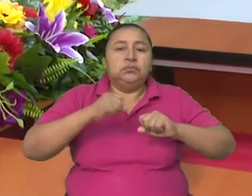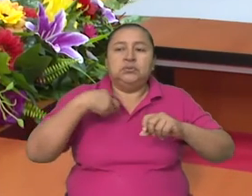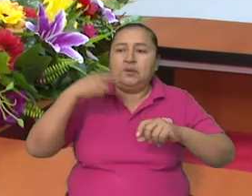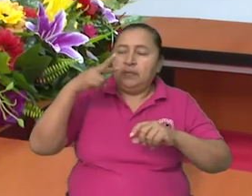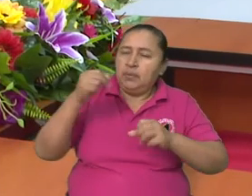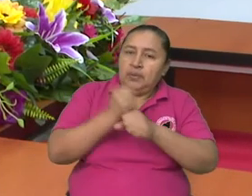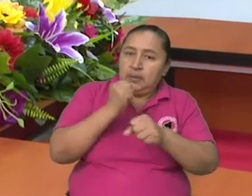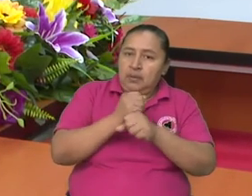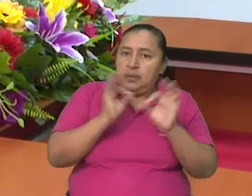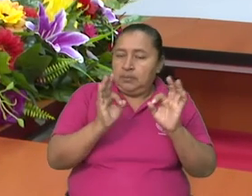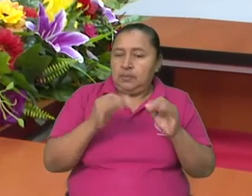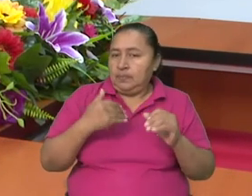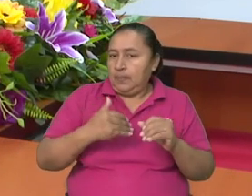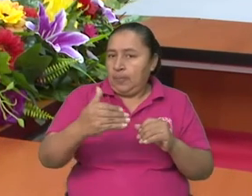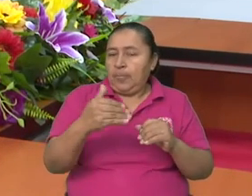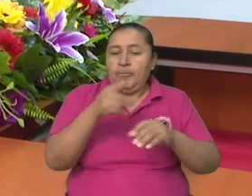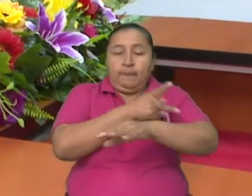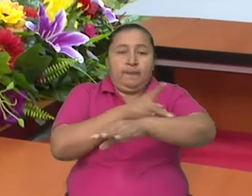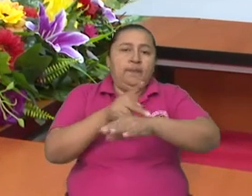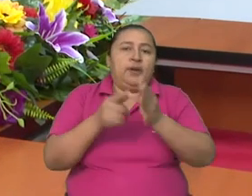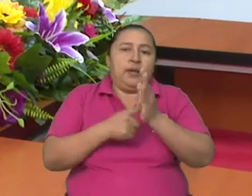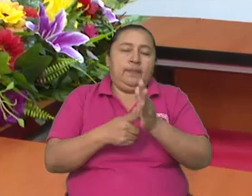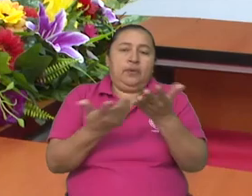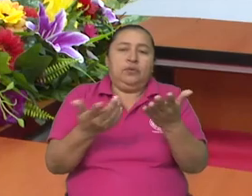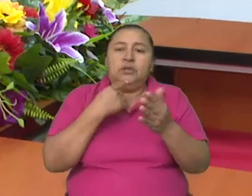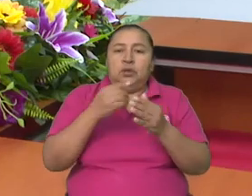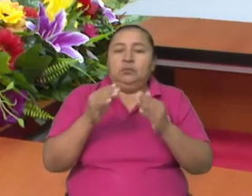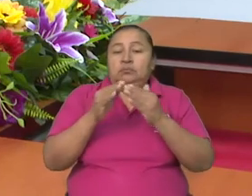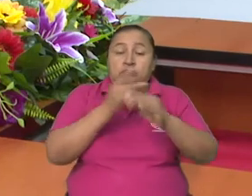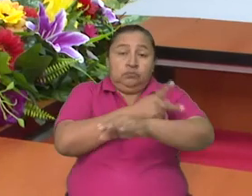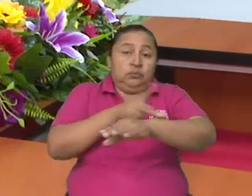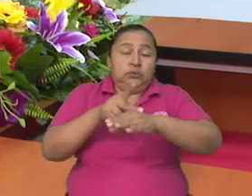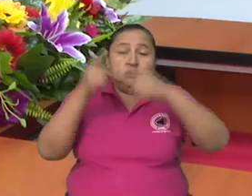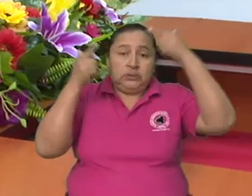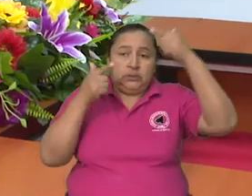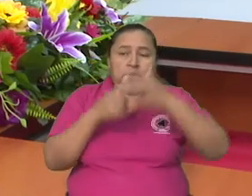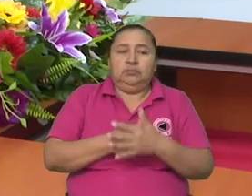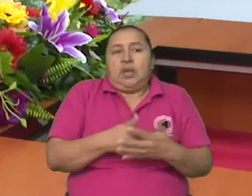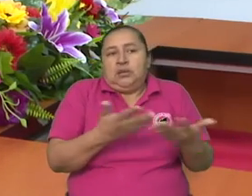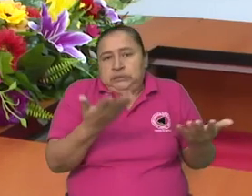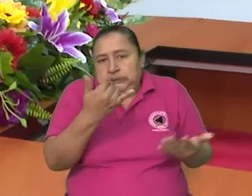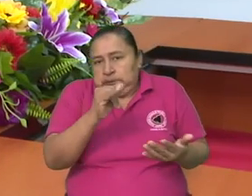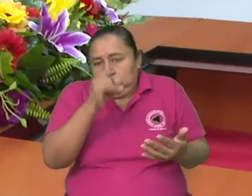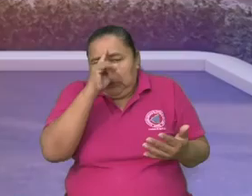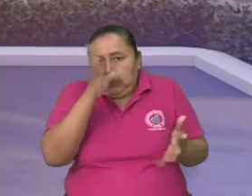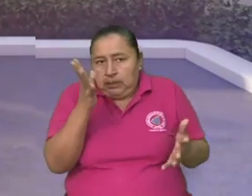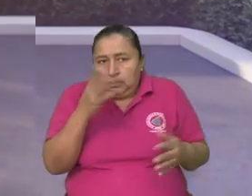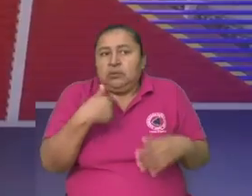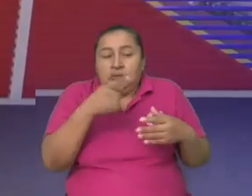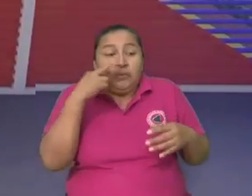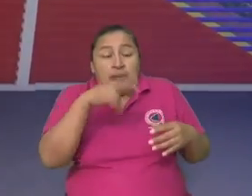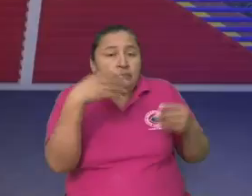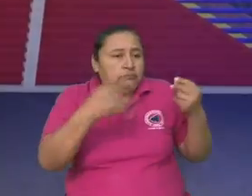esta obra andando en un puerto como, por ejemplo, ahora mencionaba usted, Puerto Sandino. Claro, eso llama a inversiones.